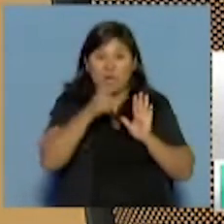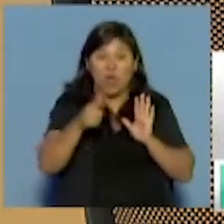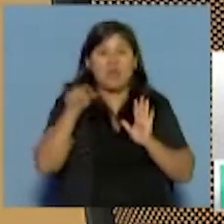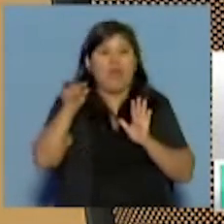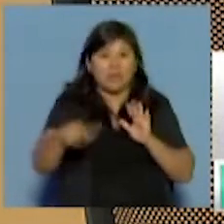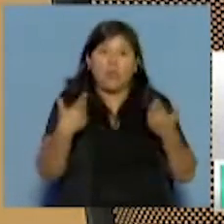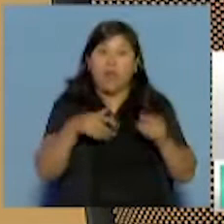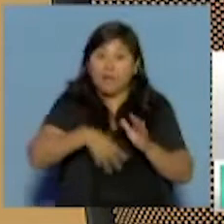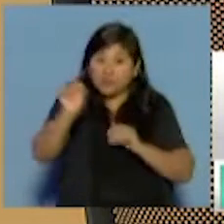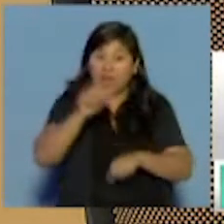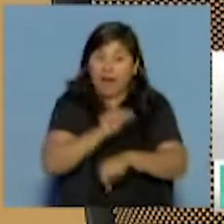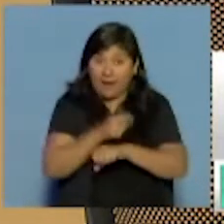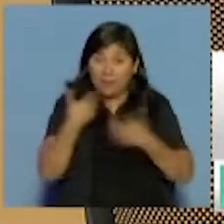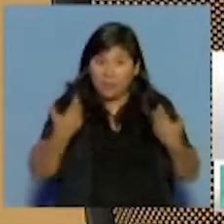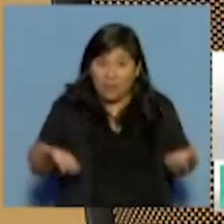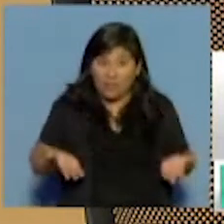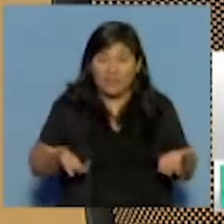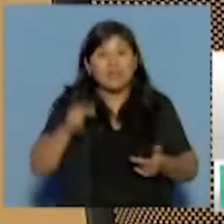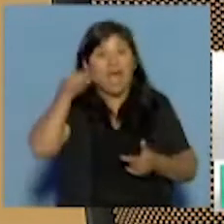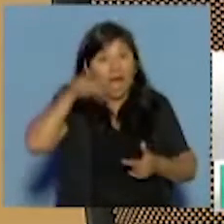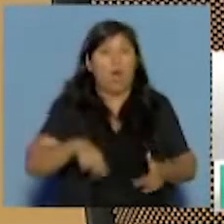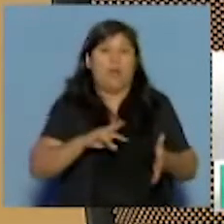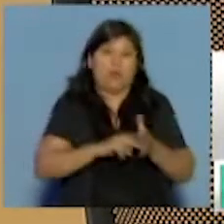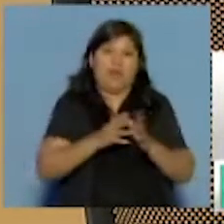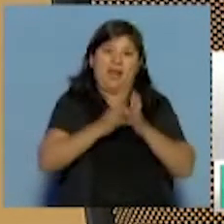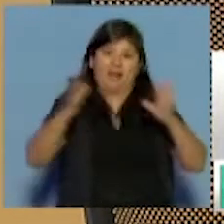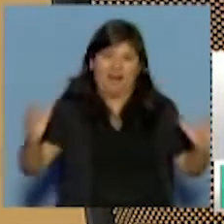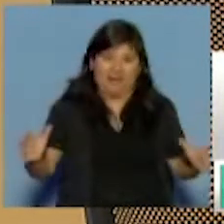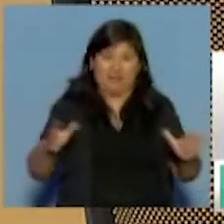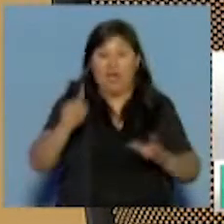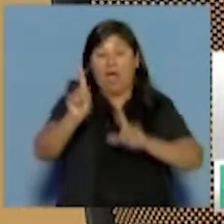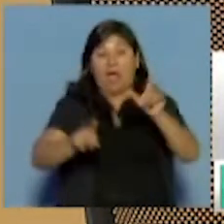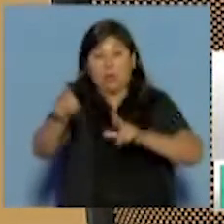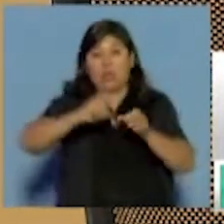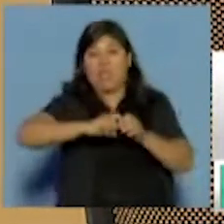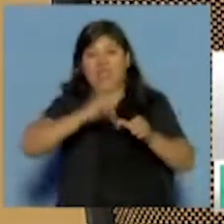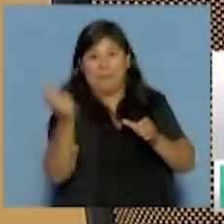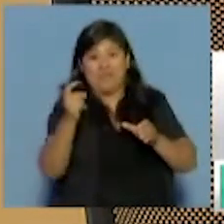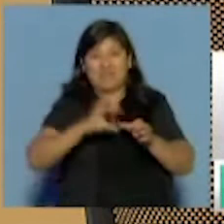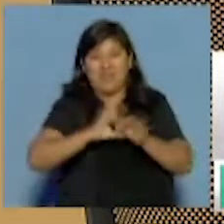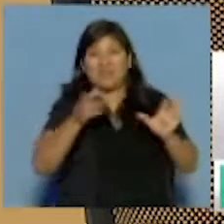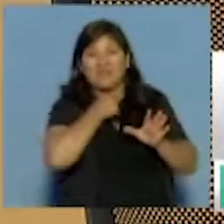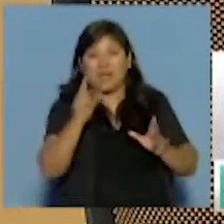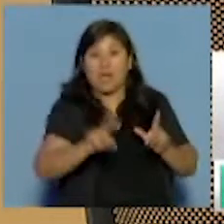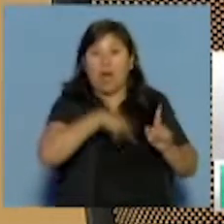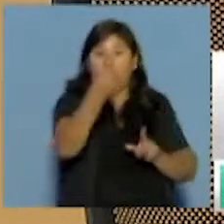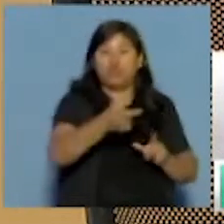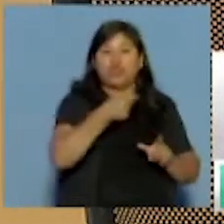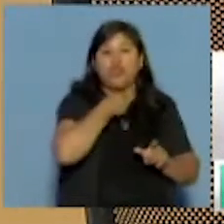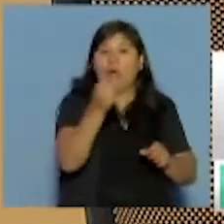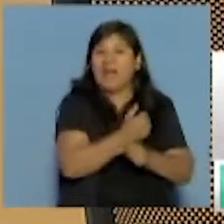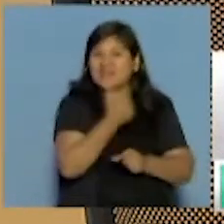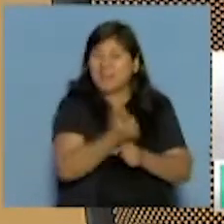ahora si bien unos declaran la independencia y otros no la aceptan y ahora empieza el conflicto